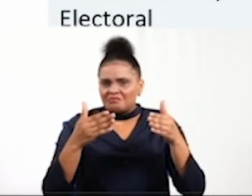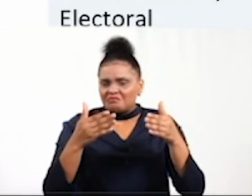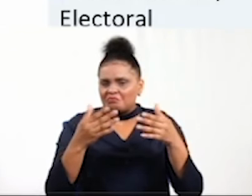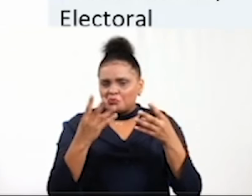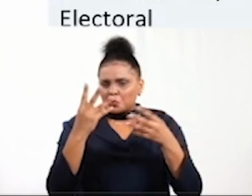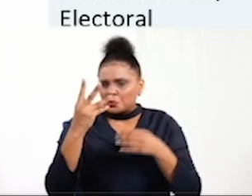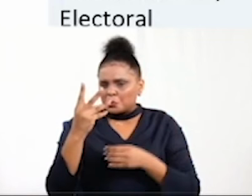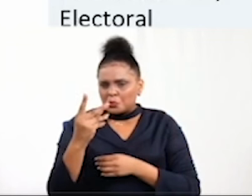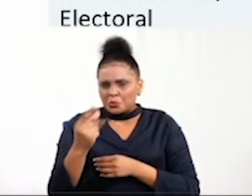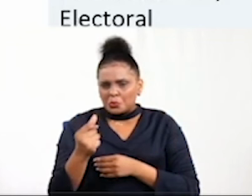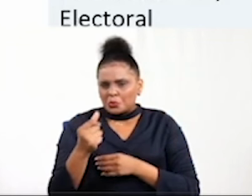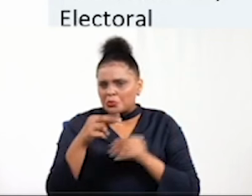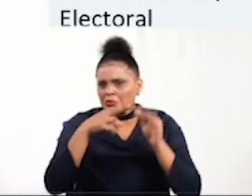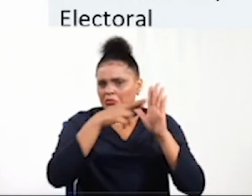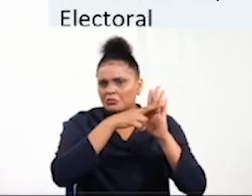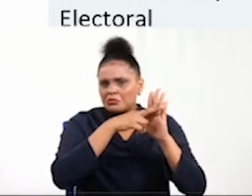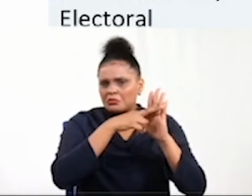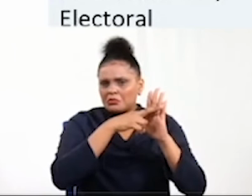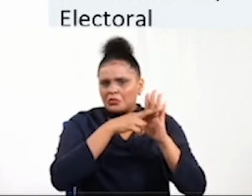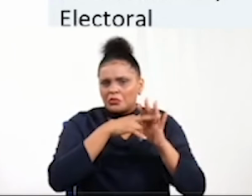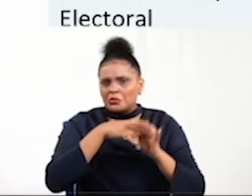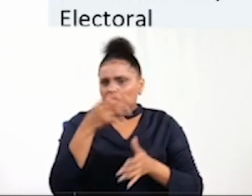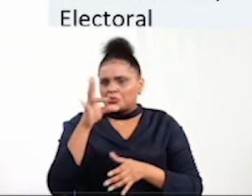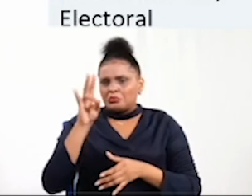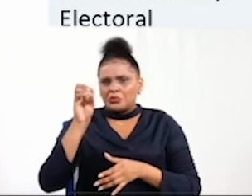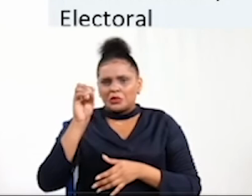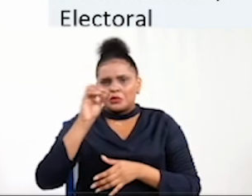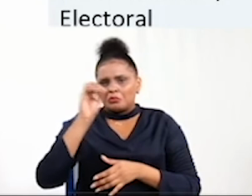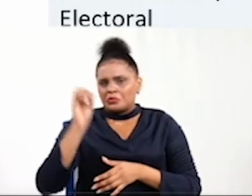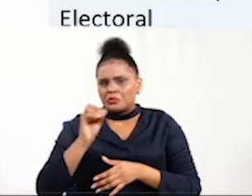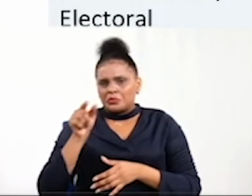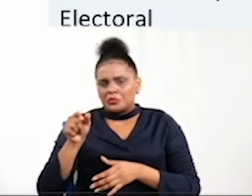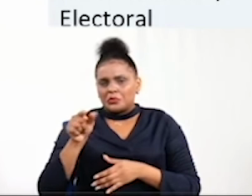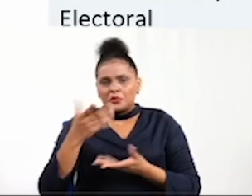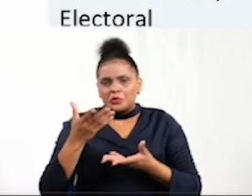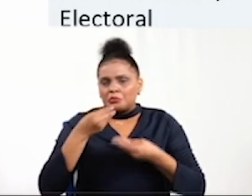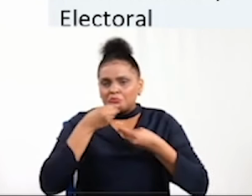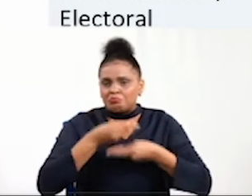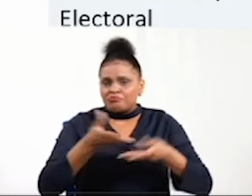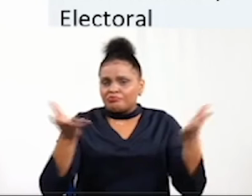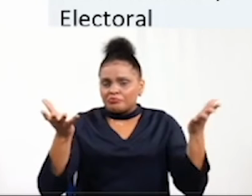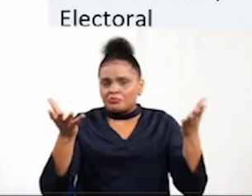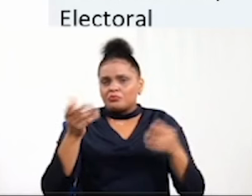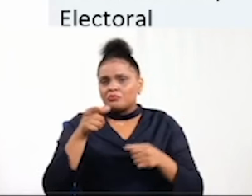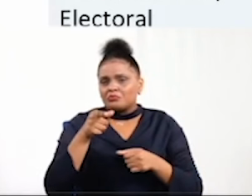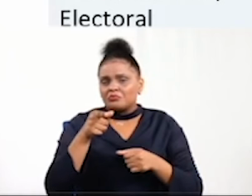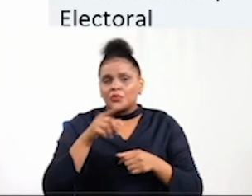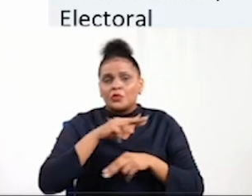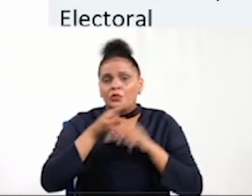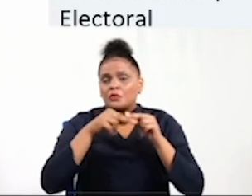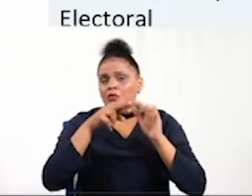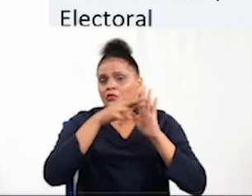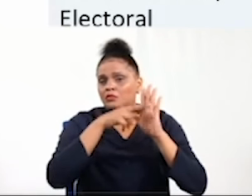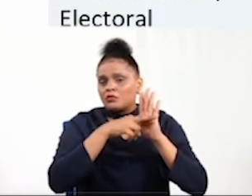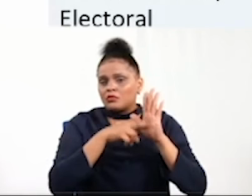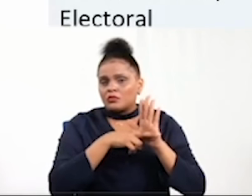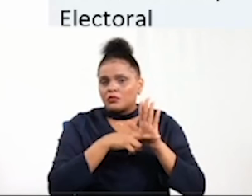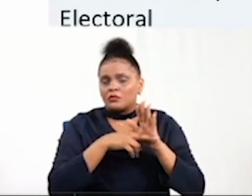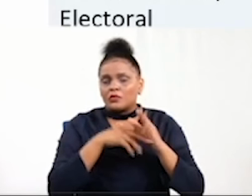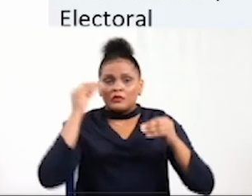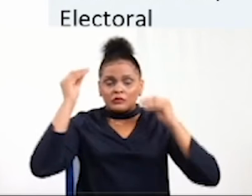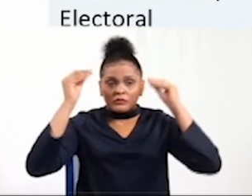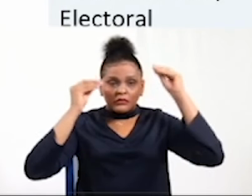norma de cuota de 30% en la administración pública el indicador medido solamente la existencia a la norma aunque claro